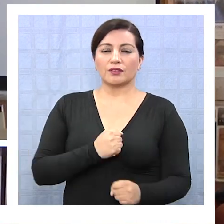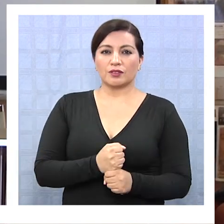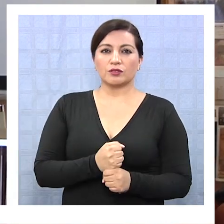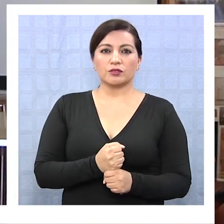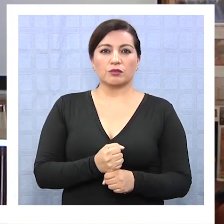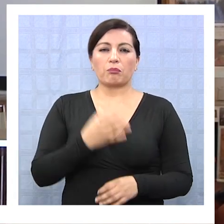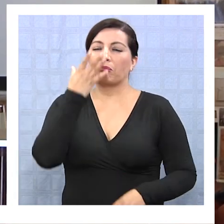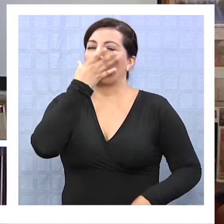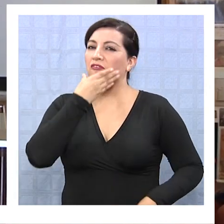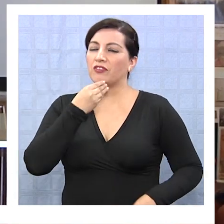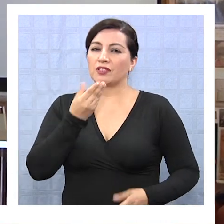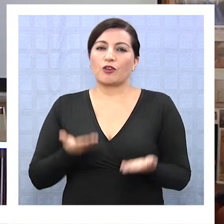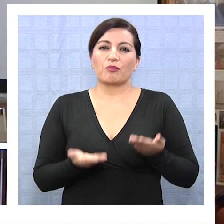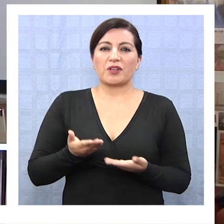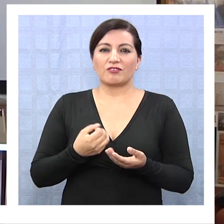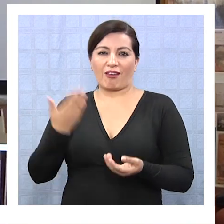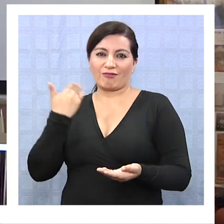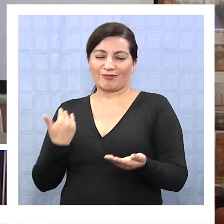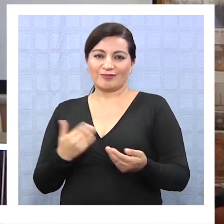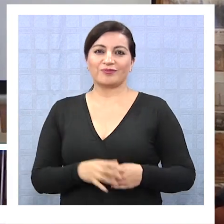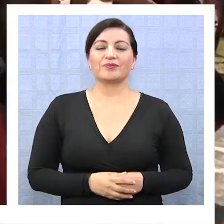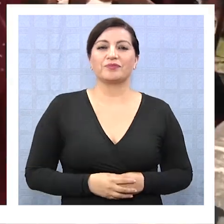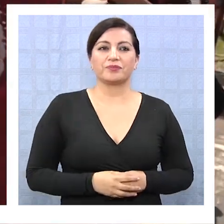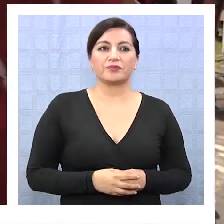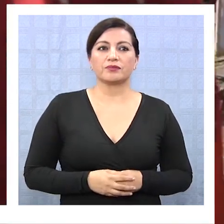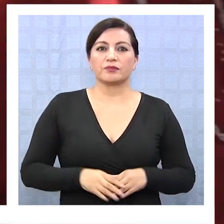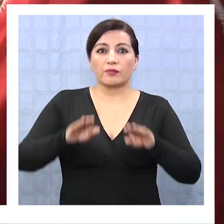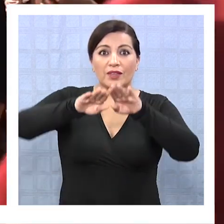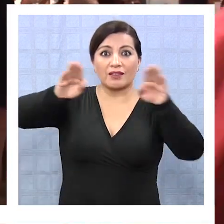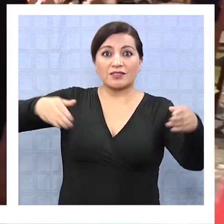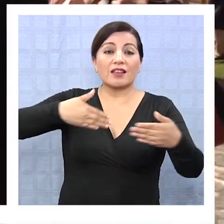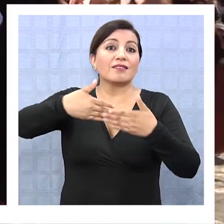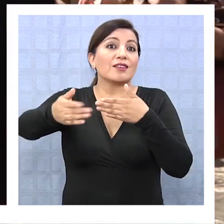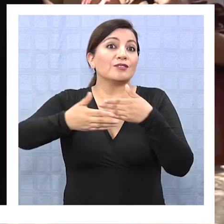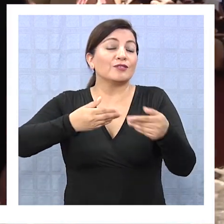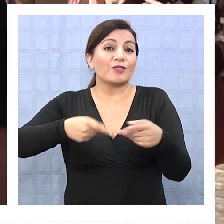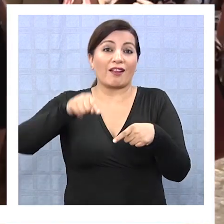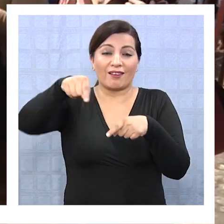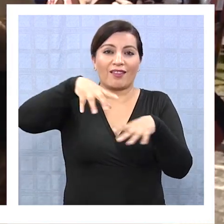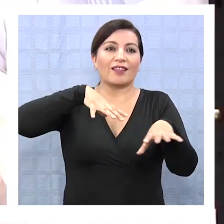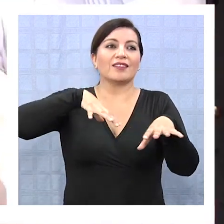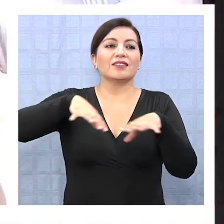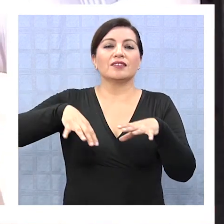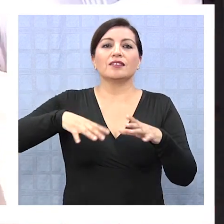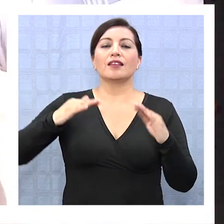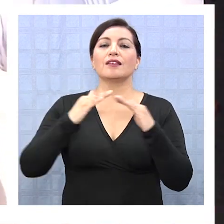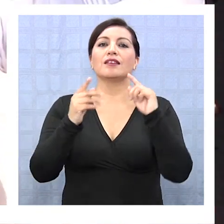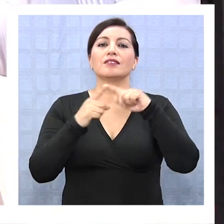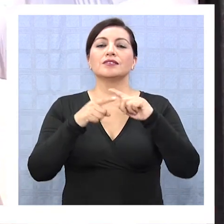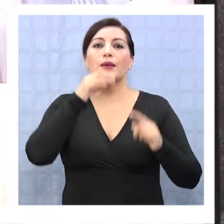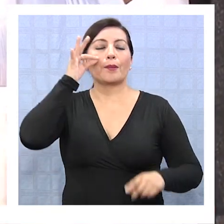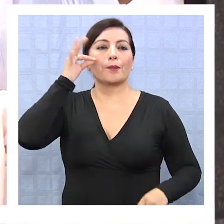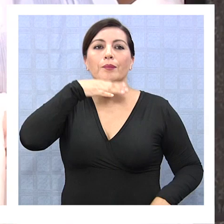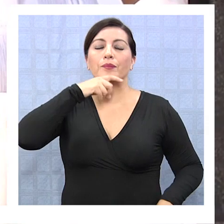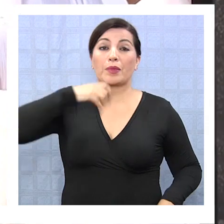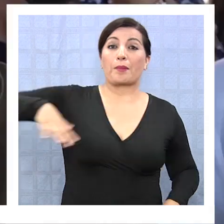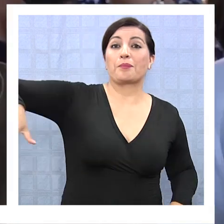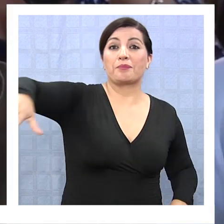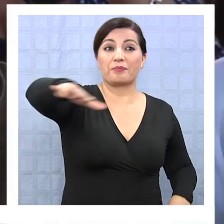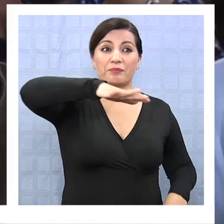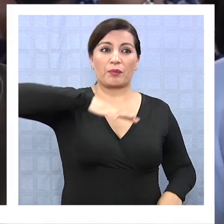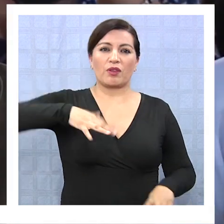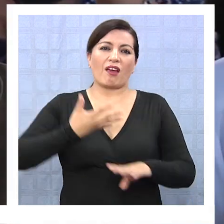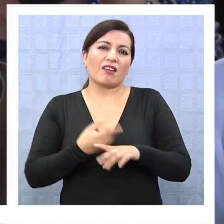que este año va a ser mucho más bonita que el año anterior. El escenario natural de las actividades es la Iglesia del Pampino,